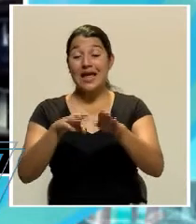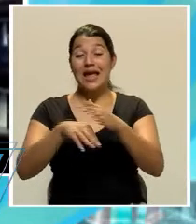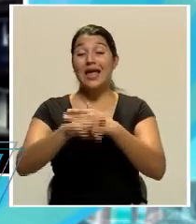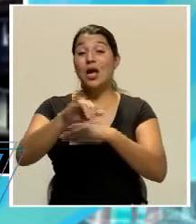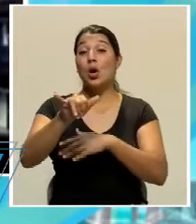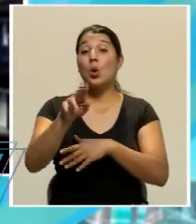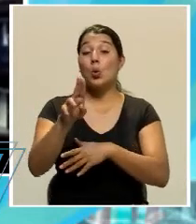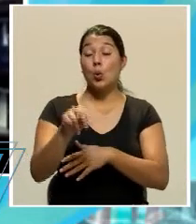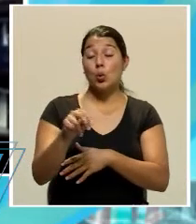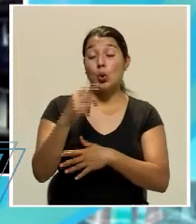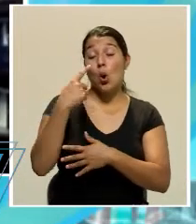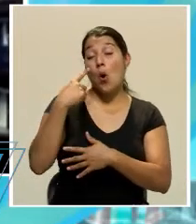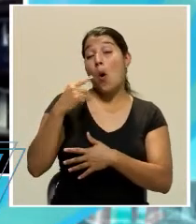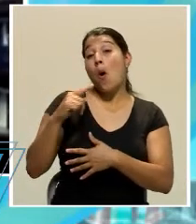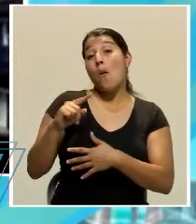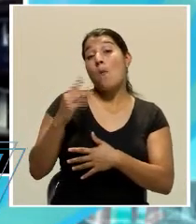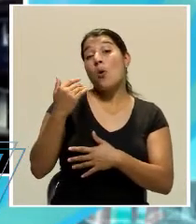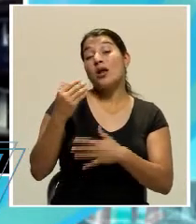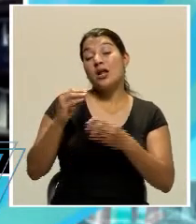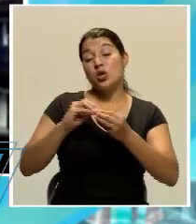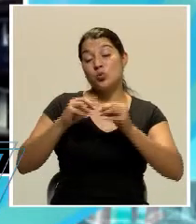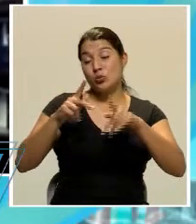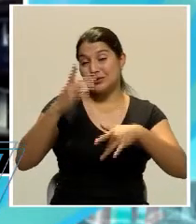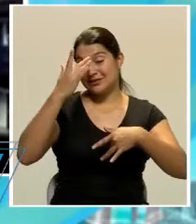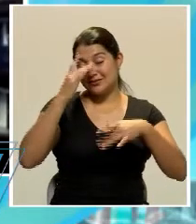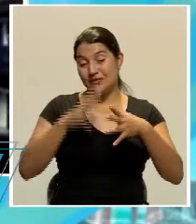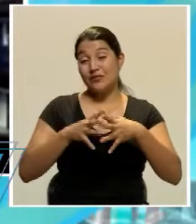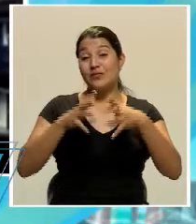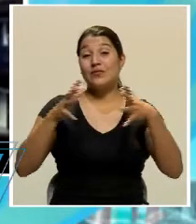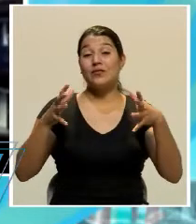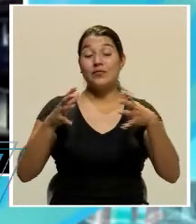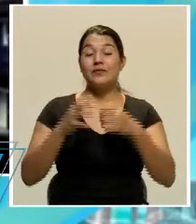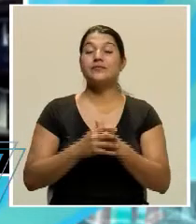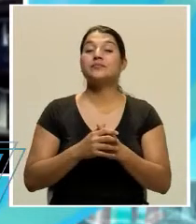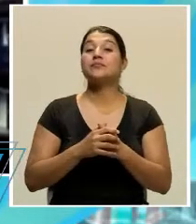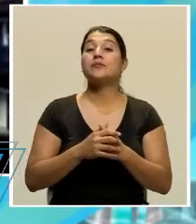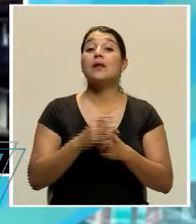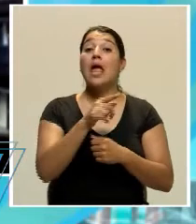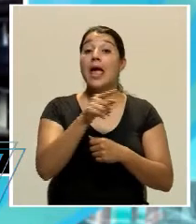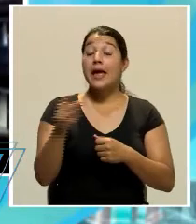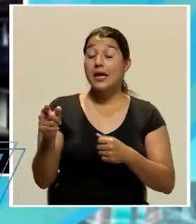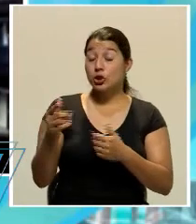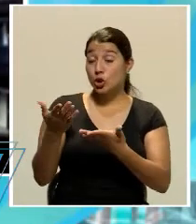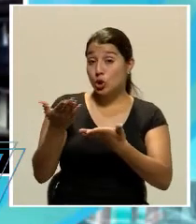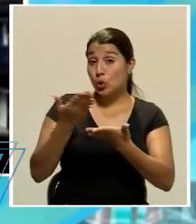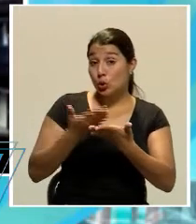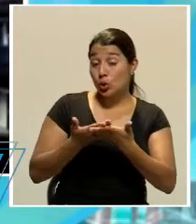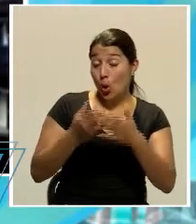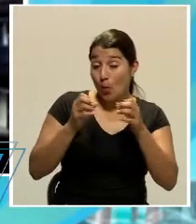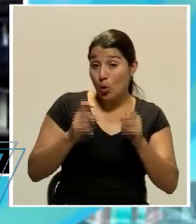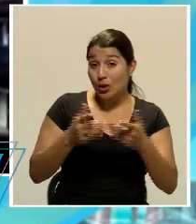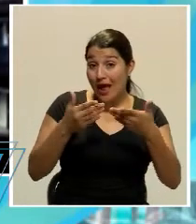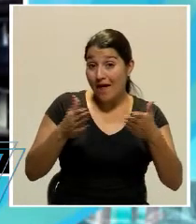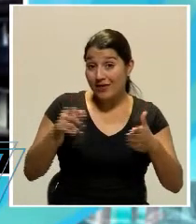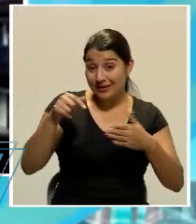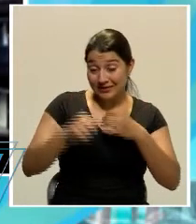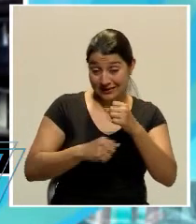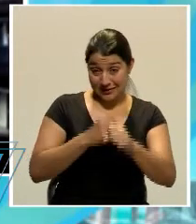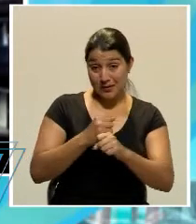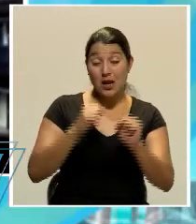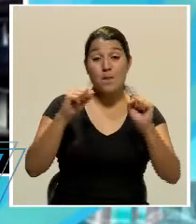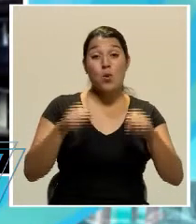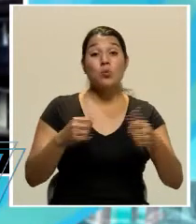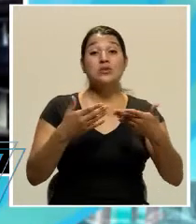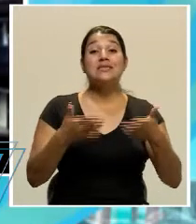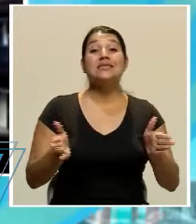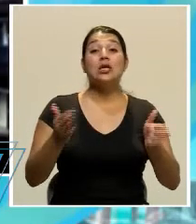las condiciones en ese momento de la pandemia. Nos dieron opción de abrir esta semana y reabrimos.